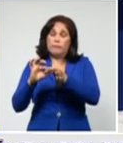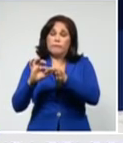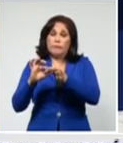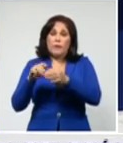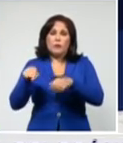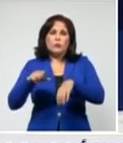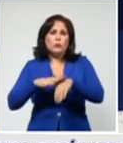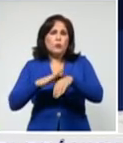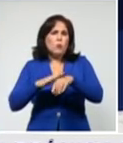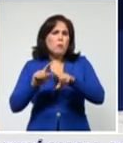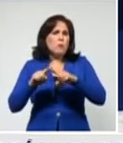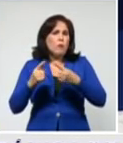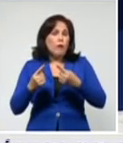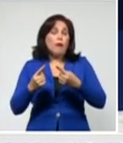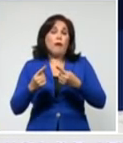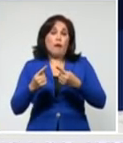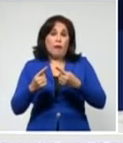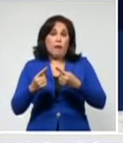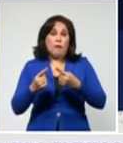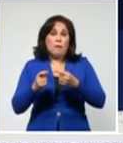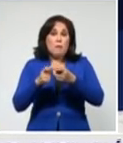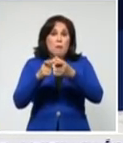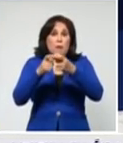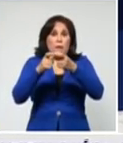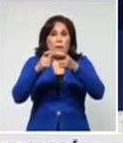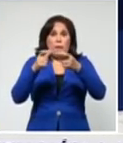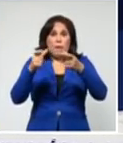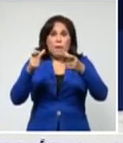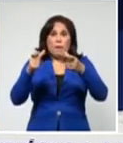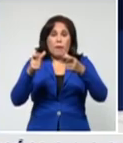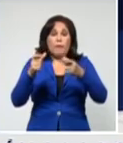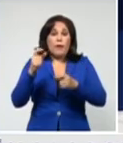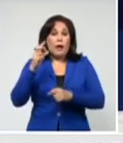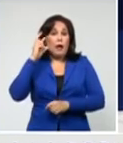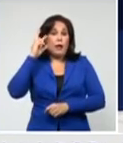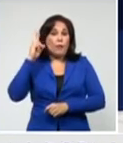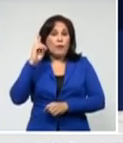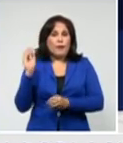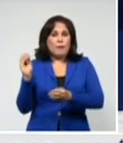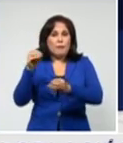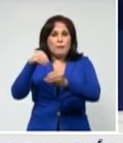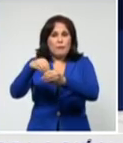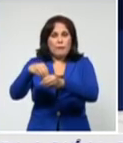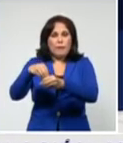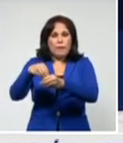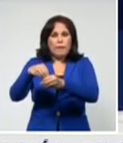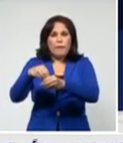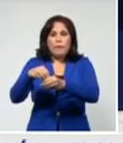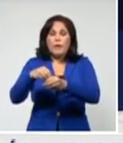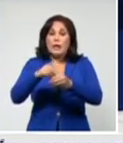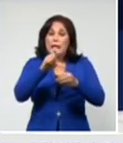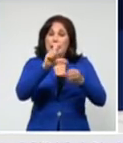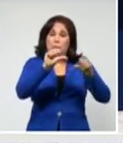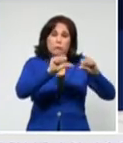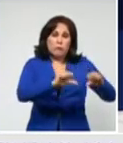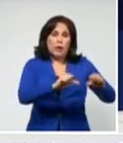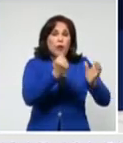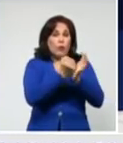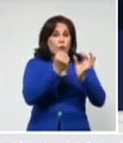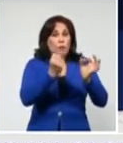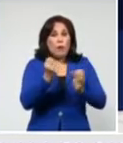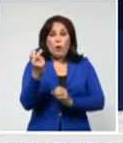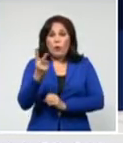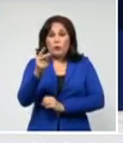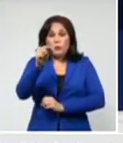consecuencia de que se incorporó un paciente más crítico confirmado, 2